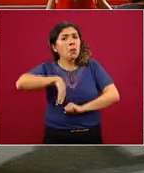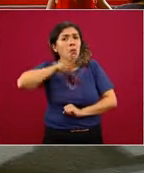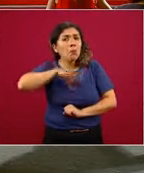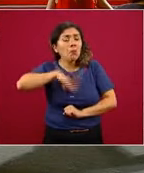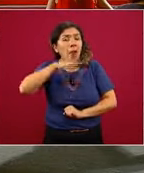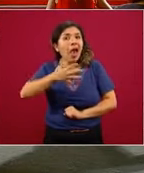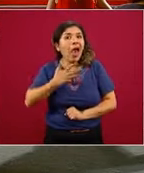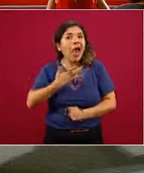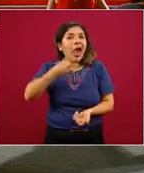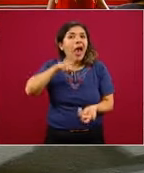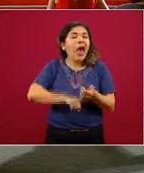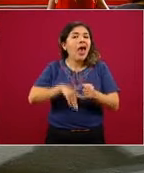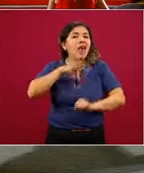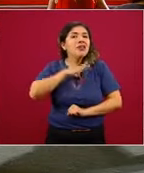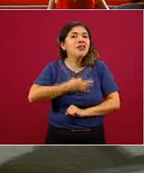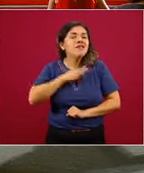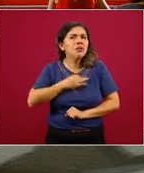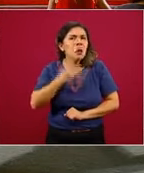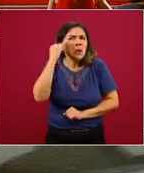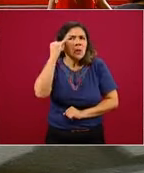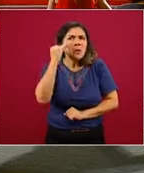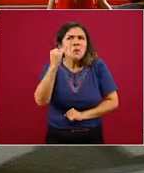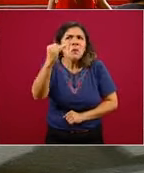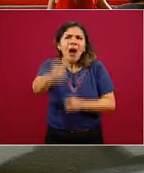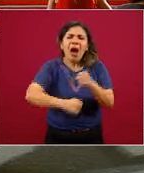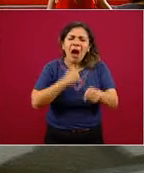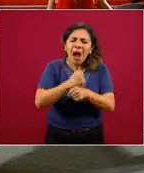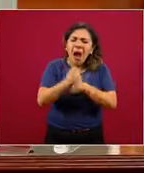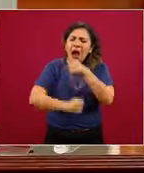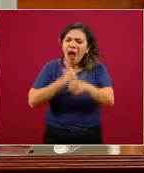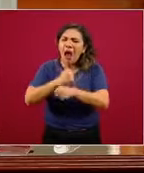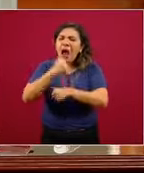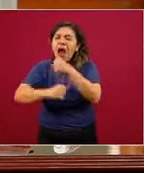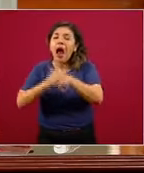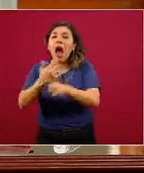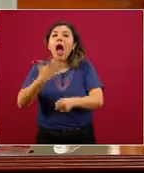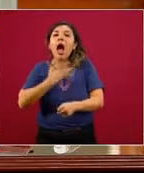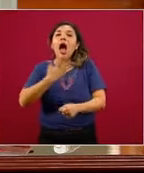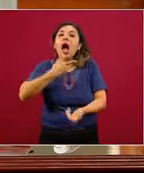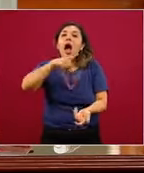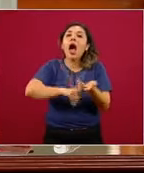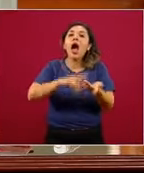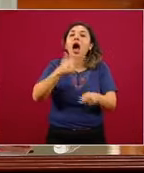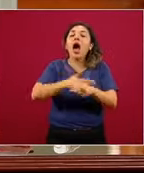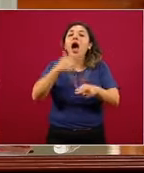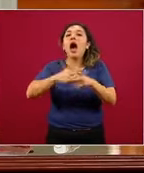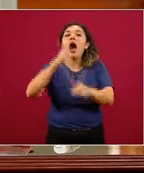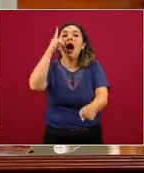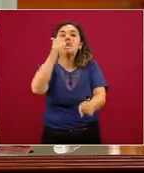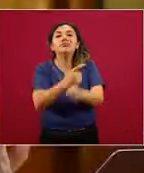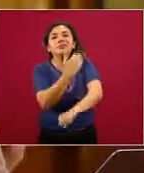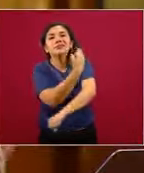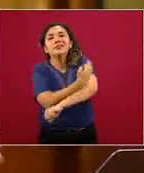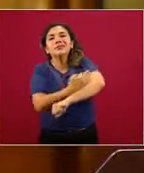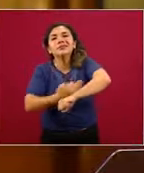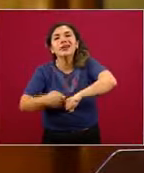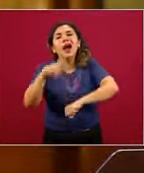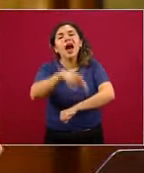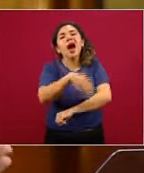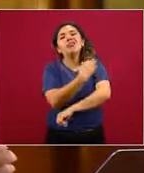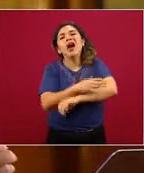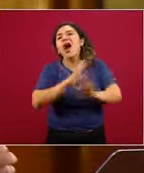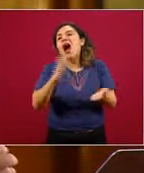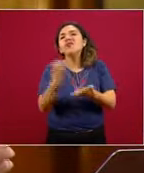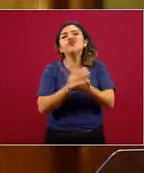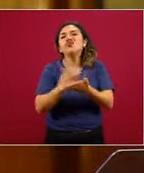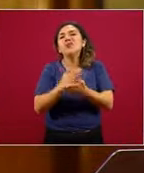la infección y pasan décadas hasta que se desarrolla esta enfermedad crónica y que desarrolla las complicaciones.